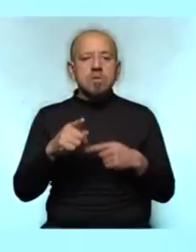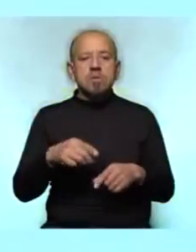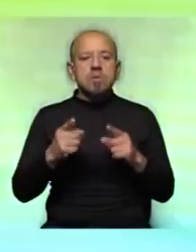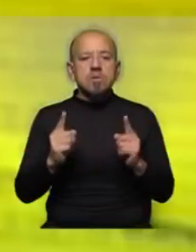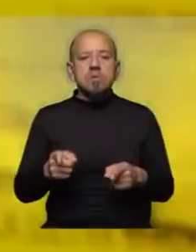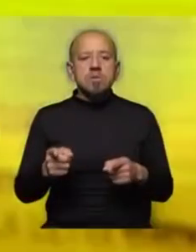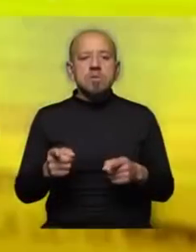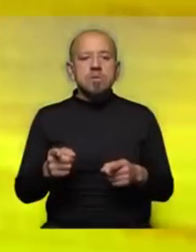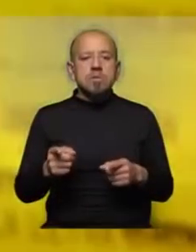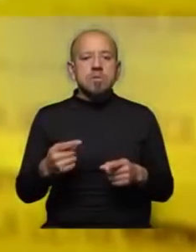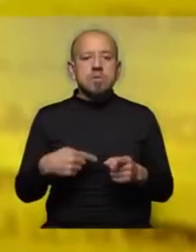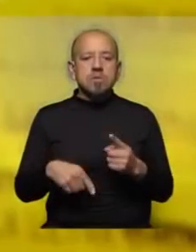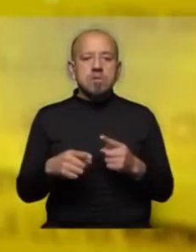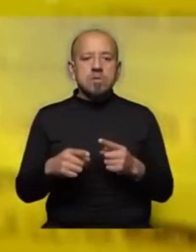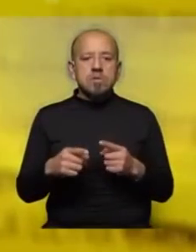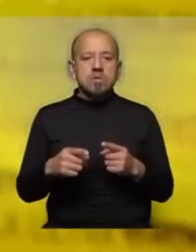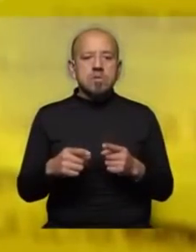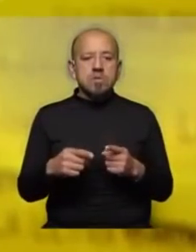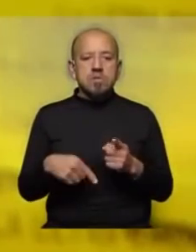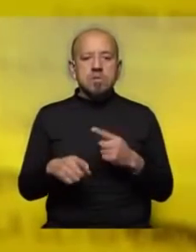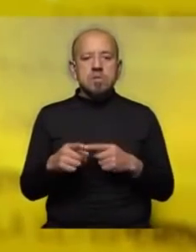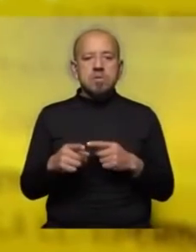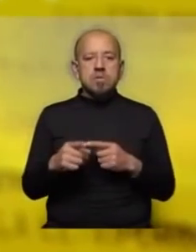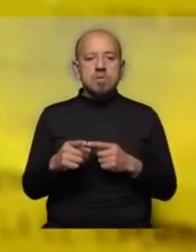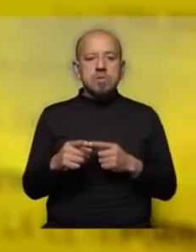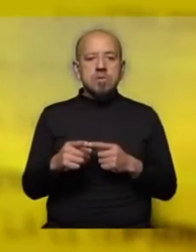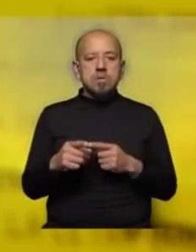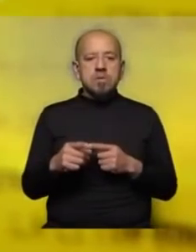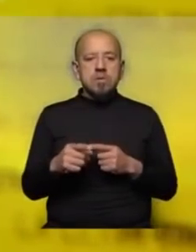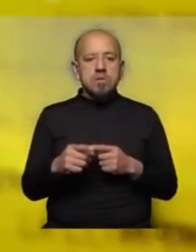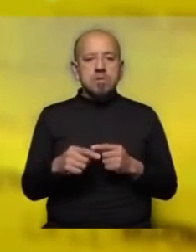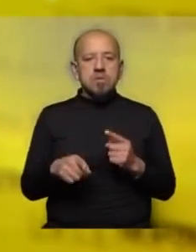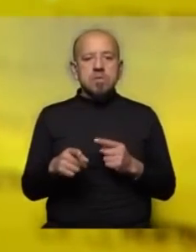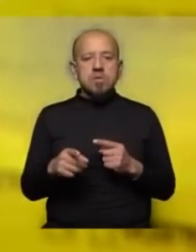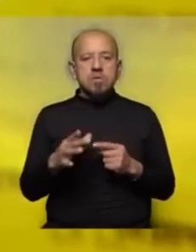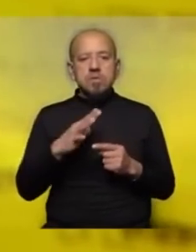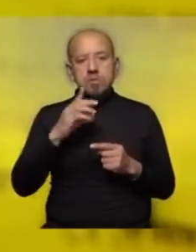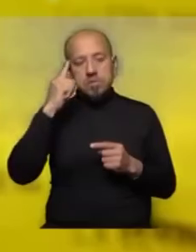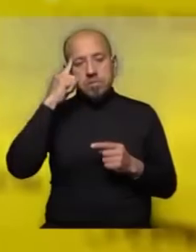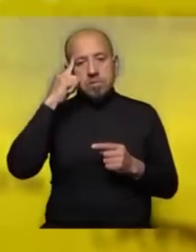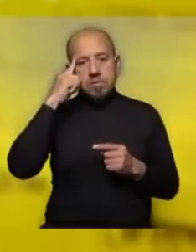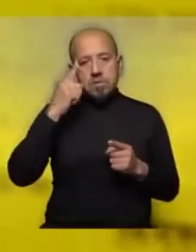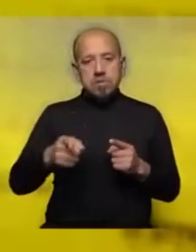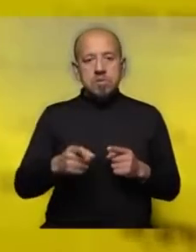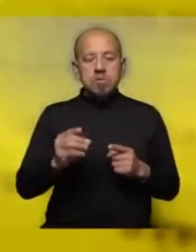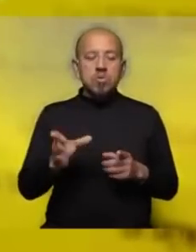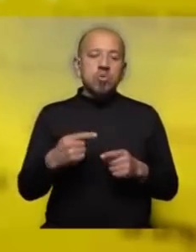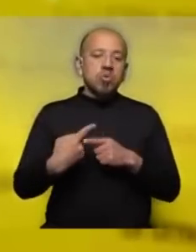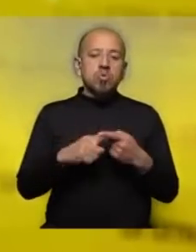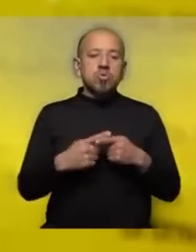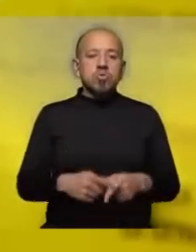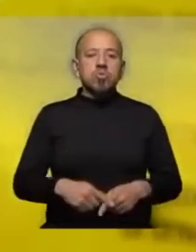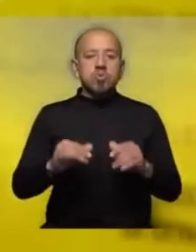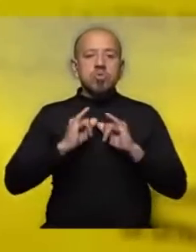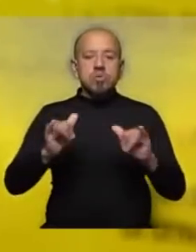también tiene que ver con una digamos uno debería pensar que tiene que ver con todo lo que se discutió durante la